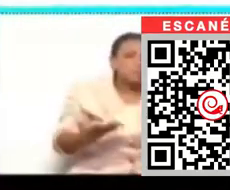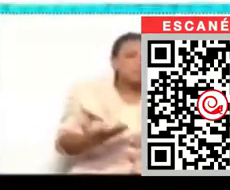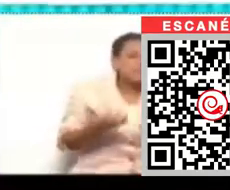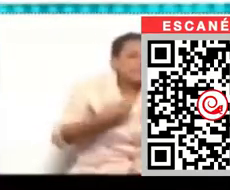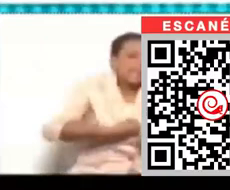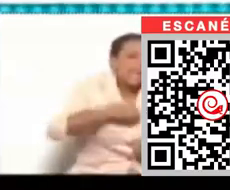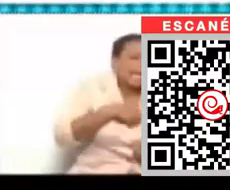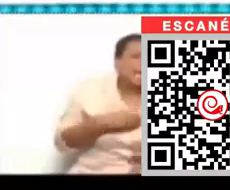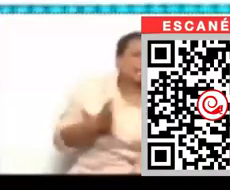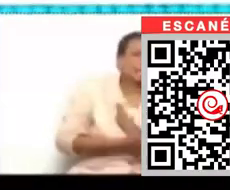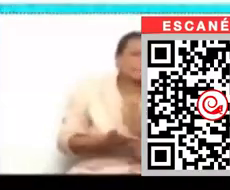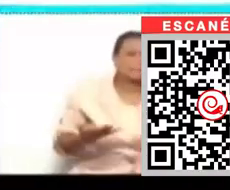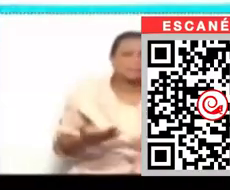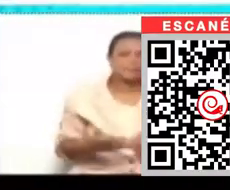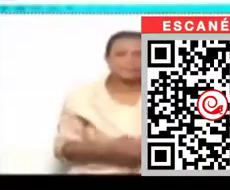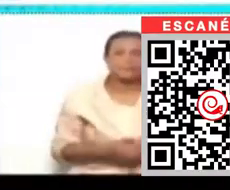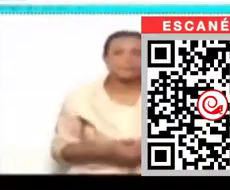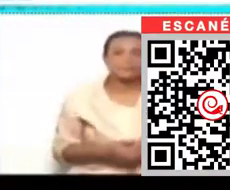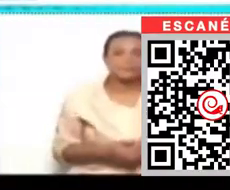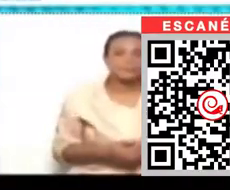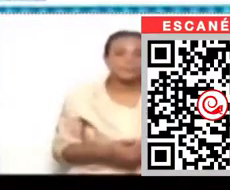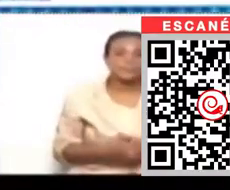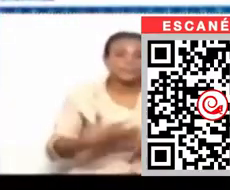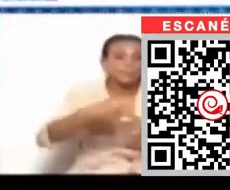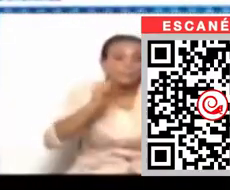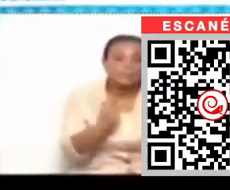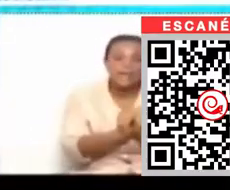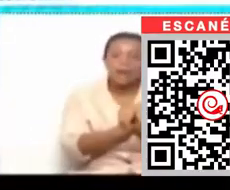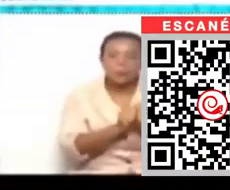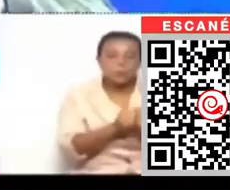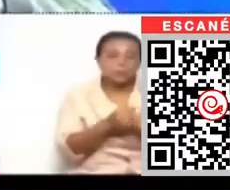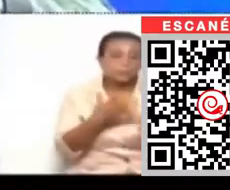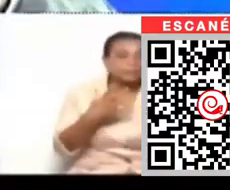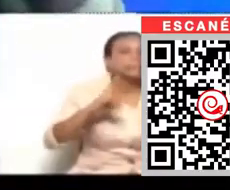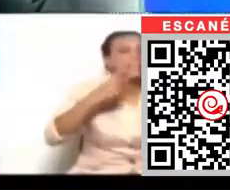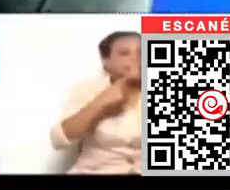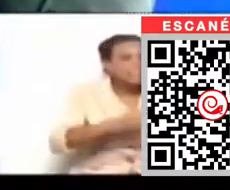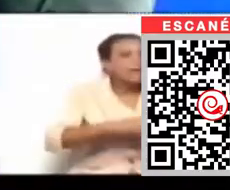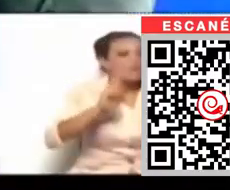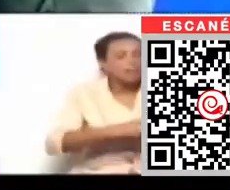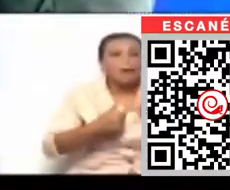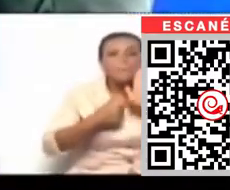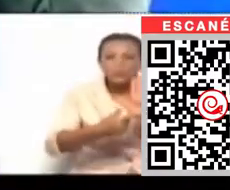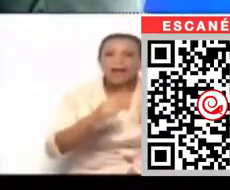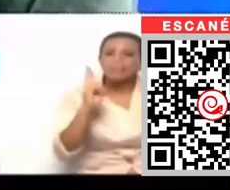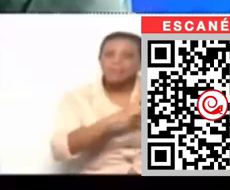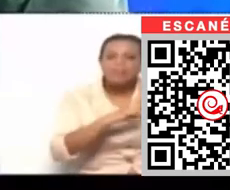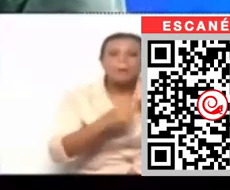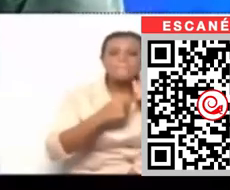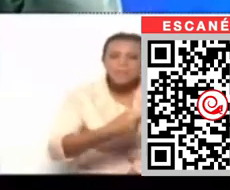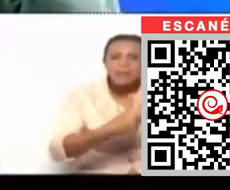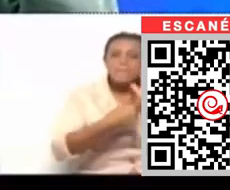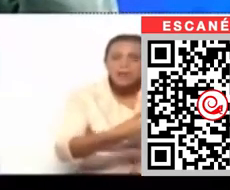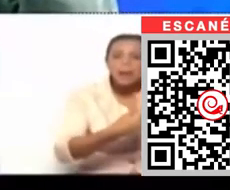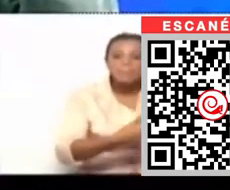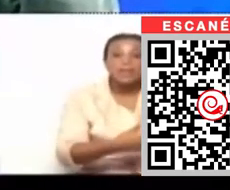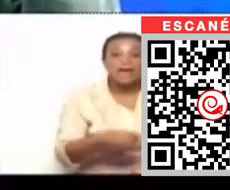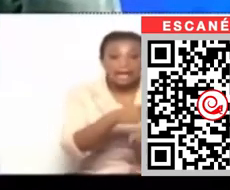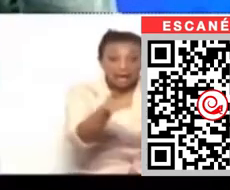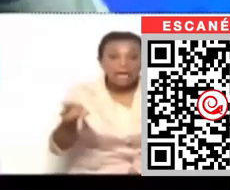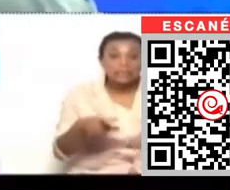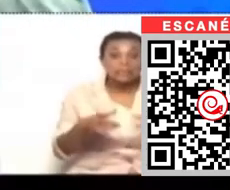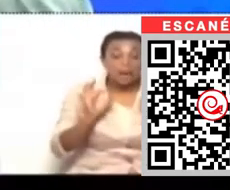actos terroristas que ellos mismos planifican. Es una batalla permanente por la verdad, correcto. En este segmento tenemos invitados